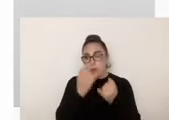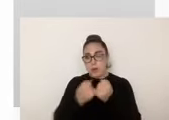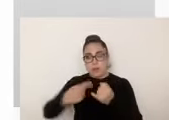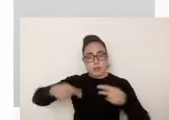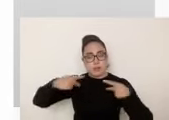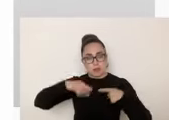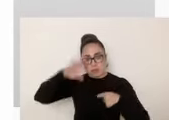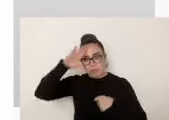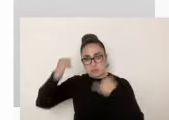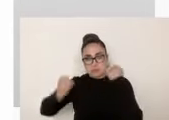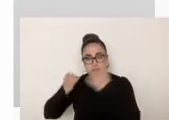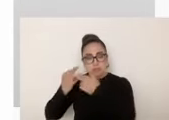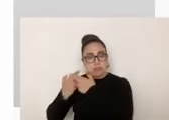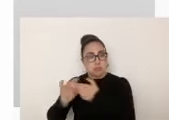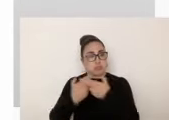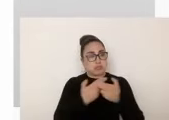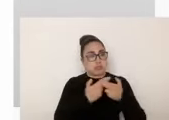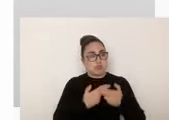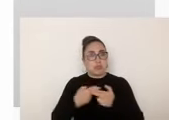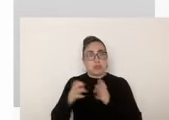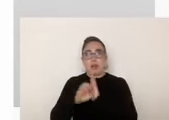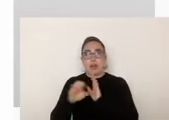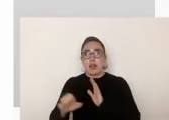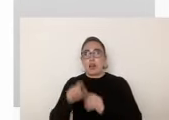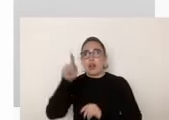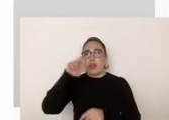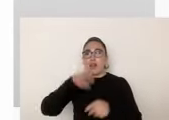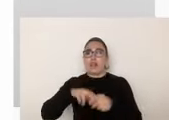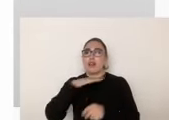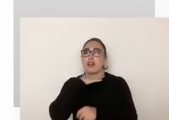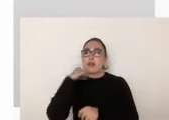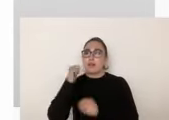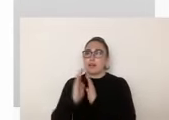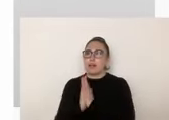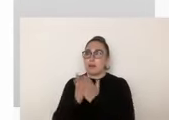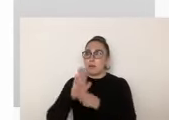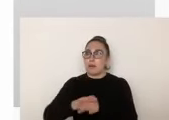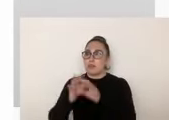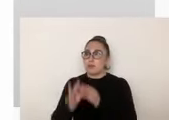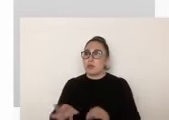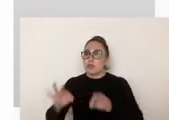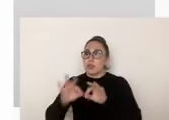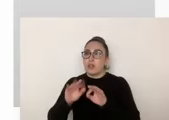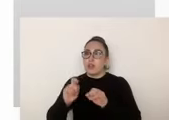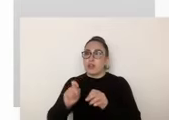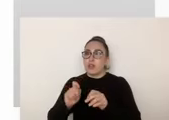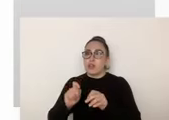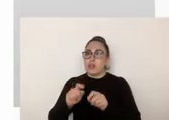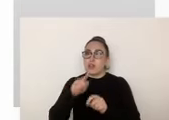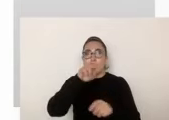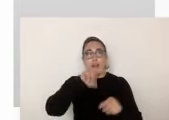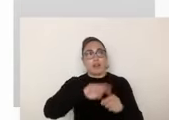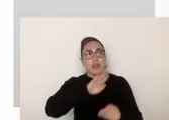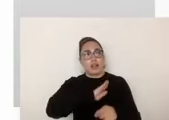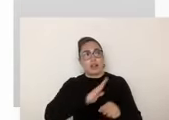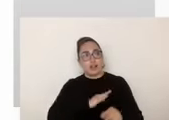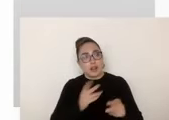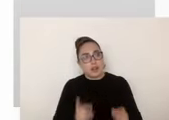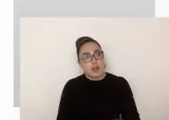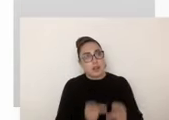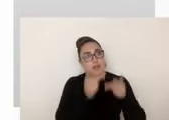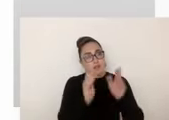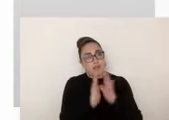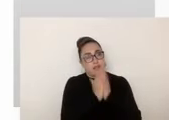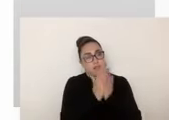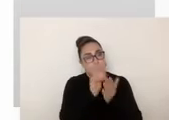si pensamos, por ejemplo, el libro más vendido en Alemania es el Roxin, ¿no? Que va por la 5ª edición, el libro más vendido en España es el Mir-Puig, que va por la 9ª